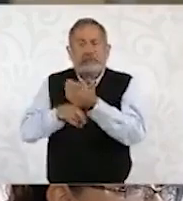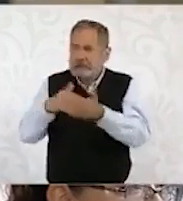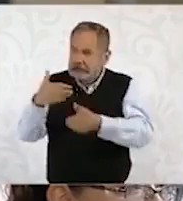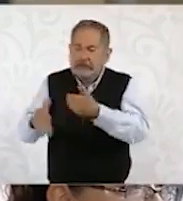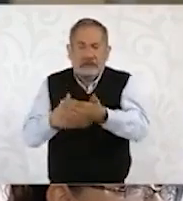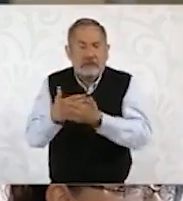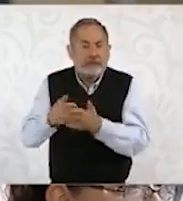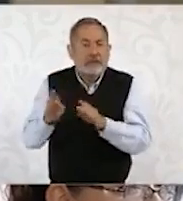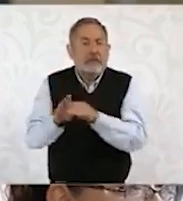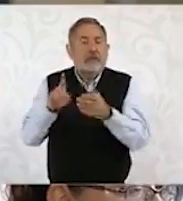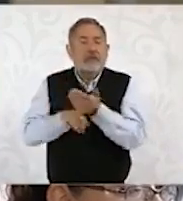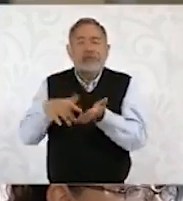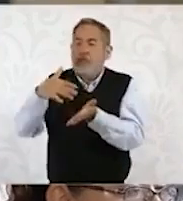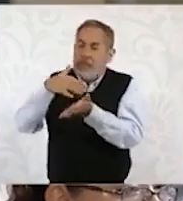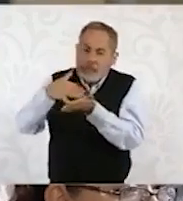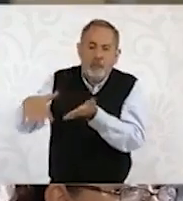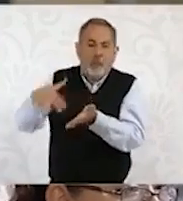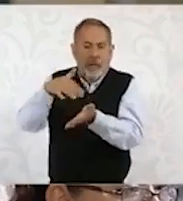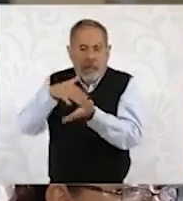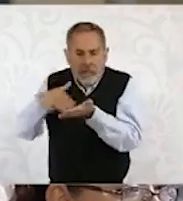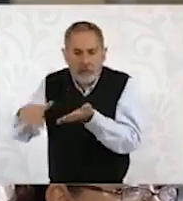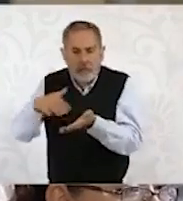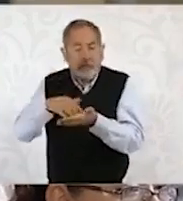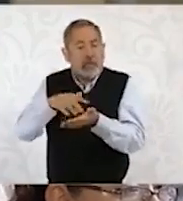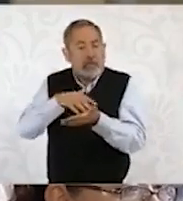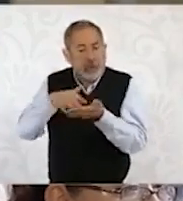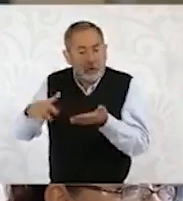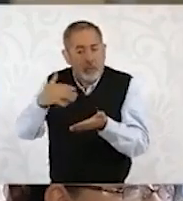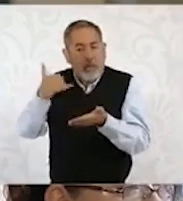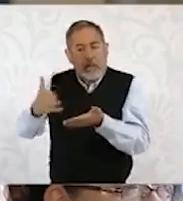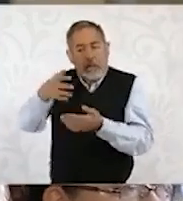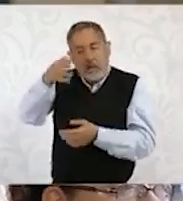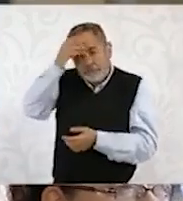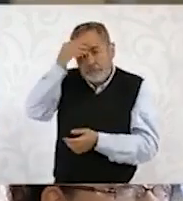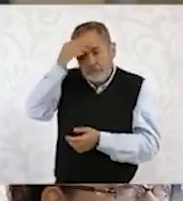en esa parte de la lectura-aprendizaje que también tiene que ver la